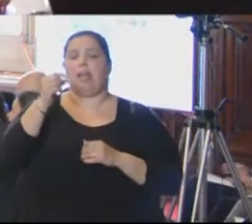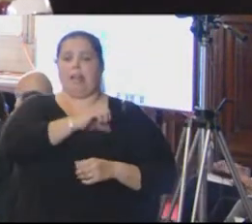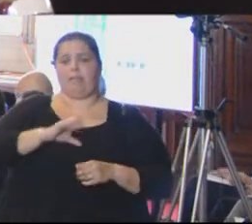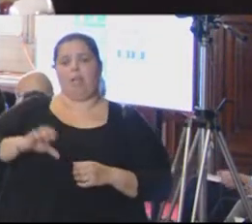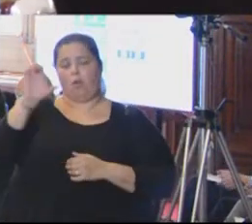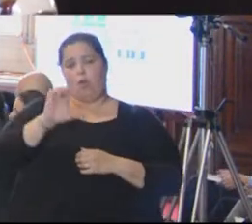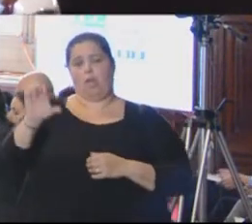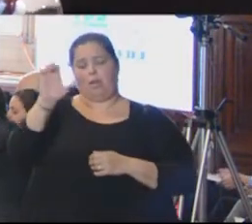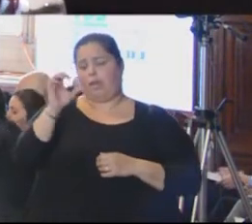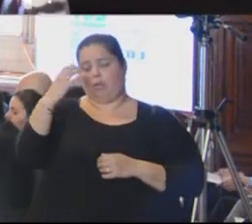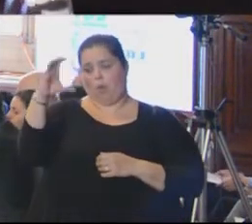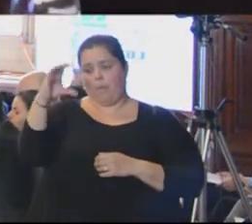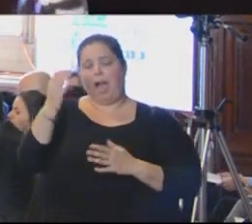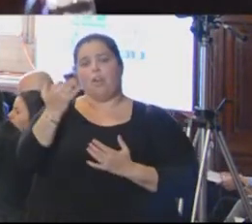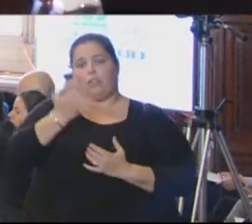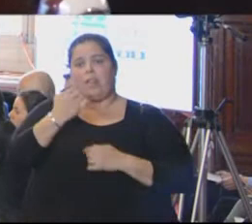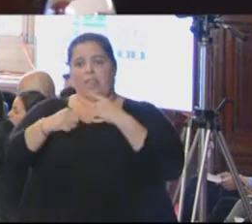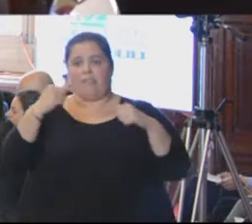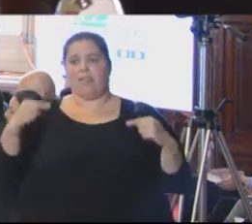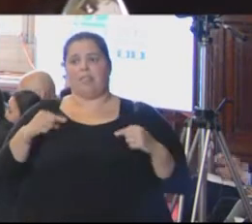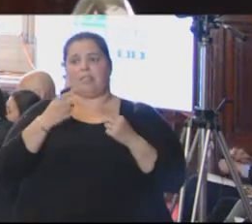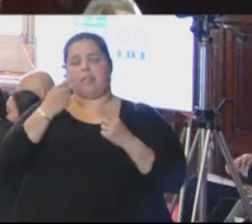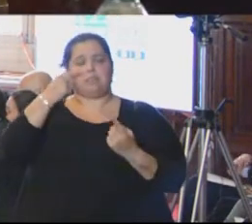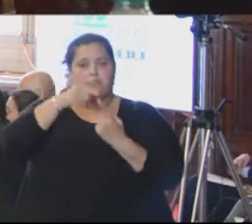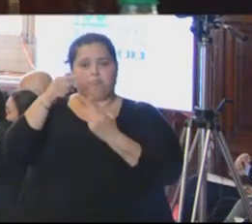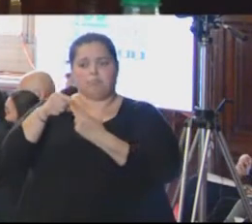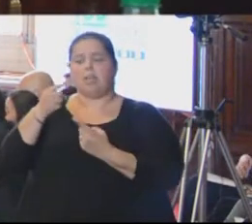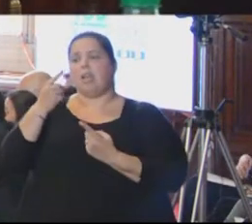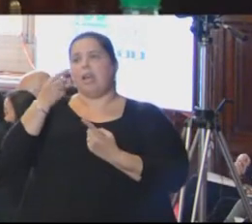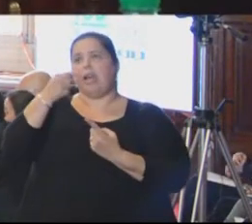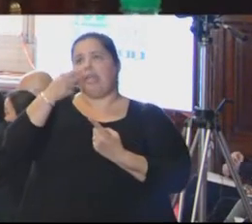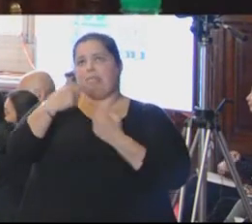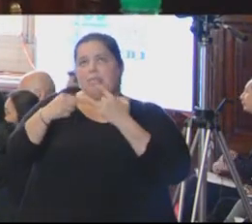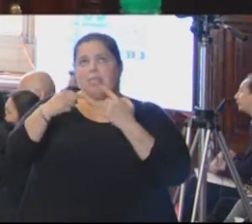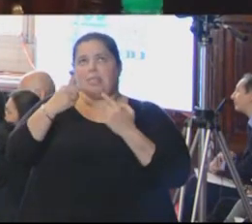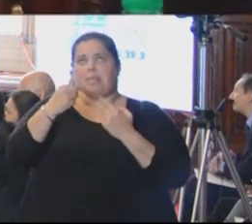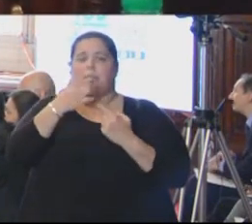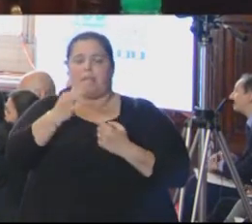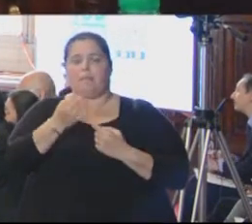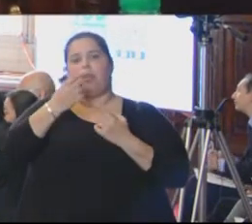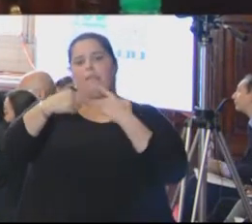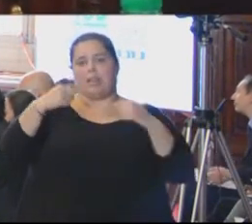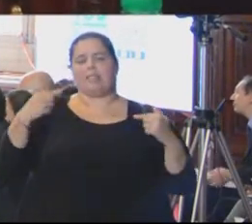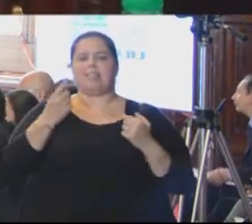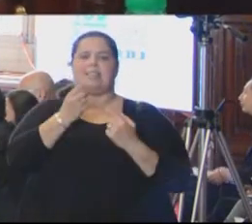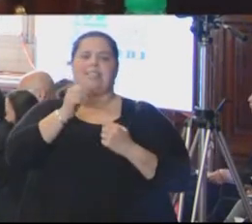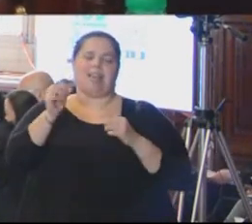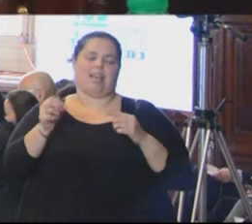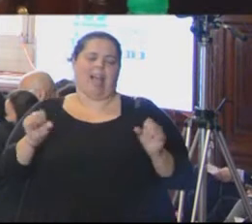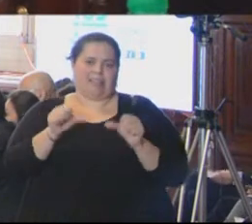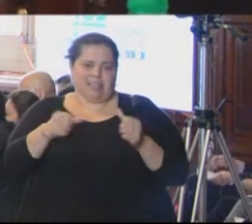distintas poblaciones que realizan labor en defensa de los derechos humanos, tales como dirigentes y activistas sindicales, víctimas,